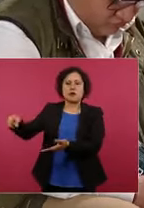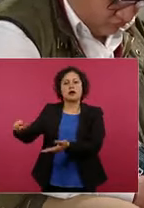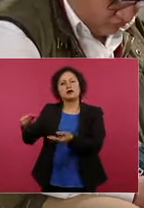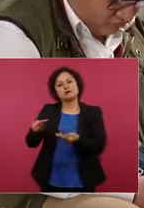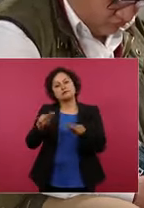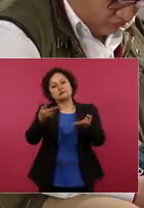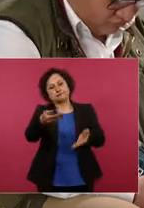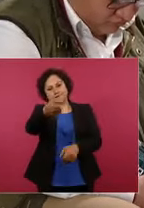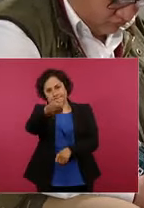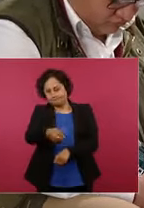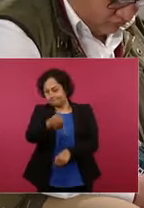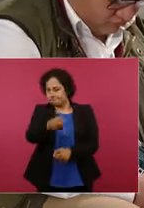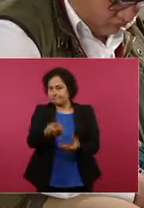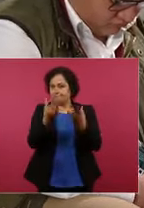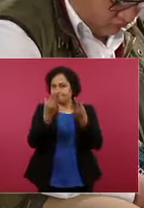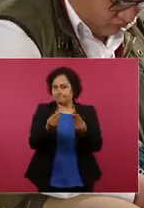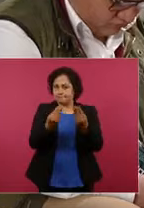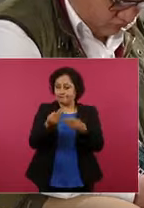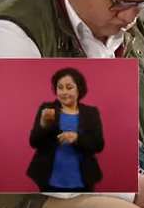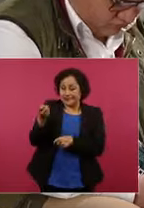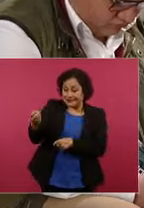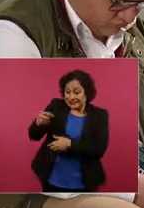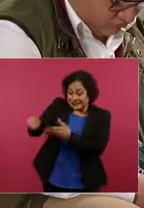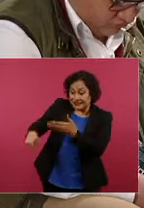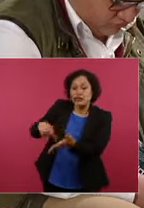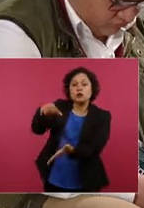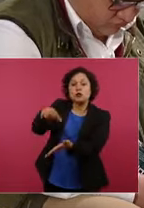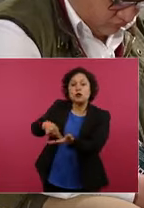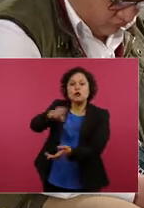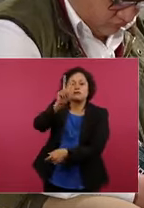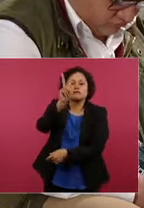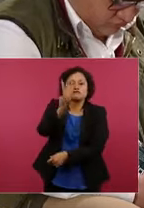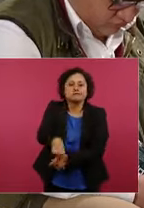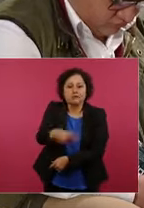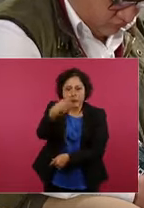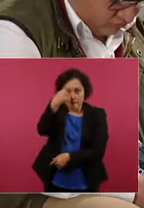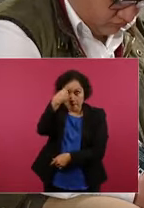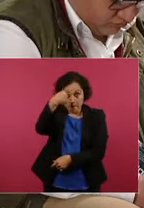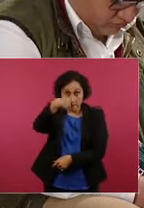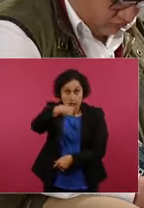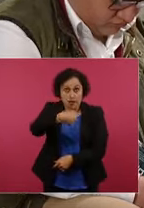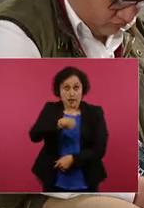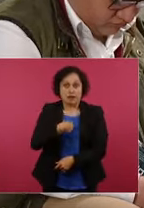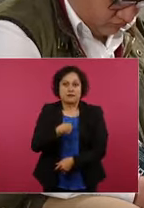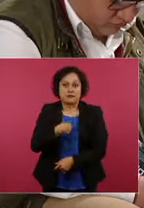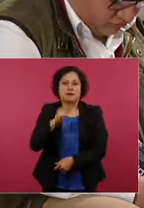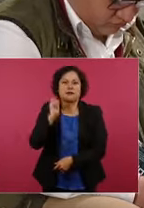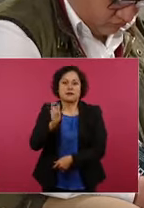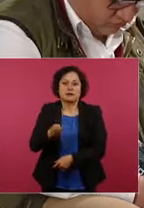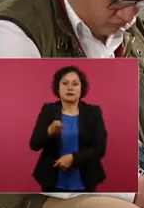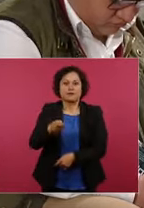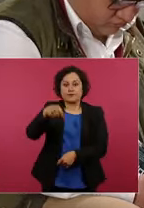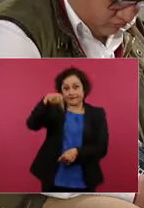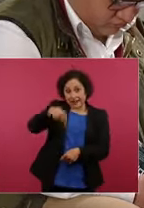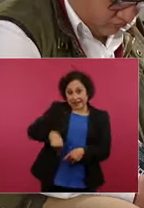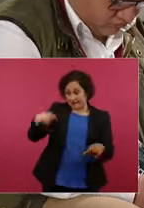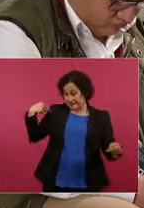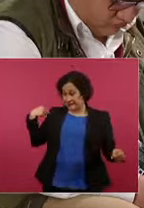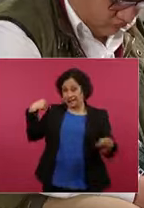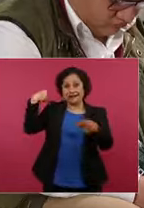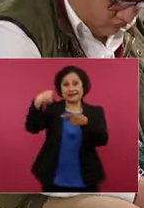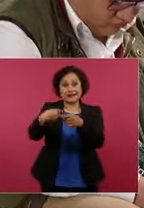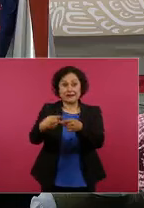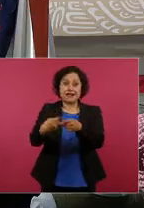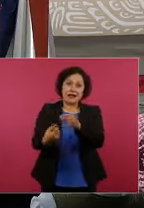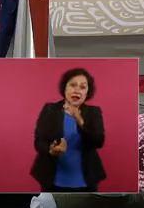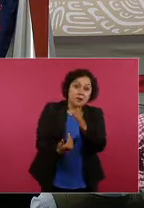es como que haya valido la pena de todas las mañaneras, este, y